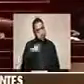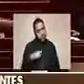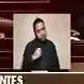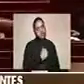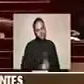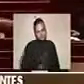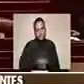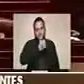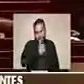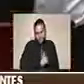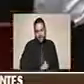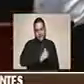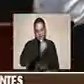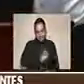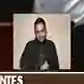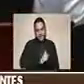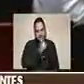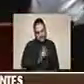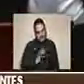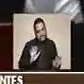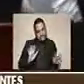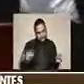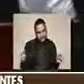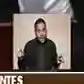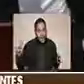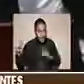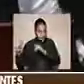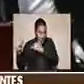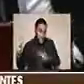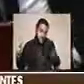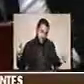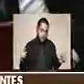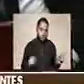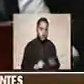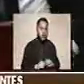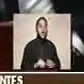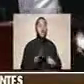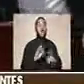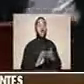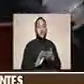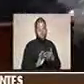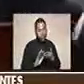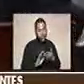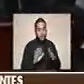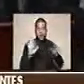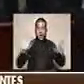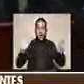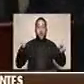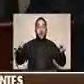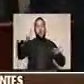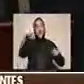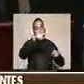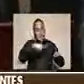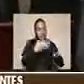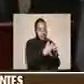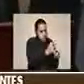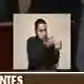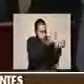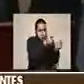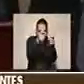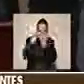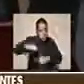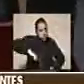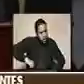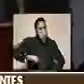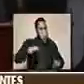de paciencia en el debate. Estamos haciendo el debate, se ha garantizado a todos el uso de la palabra.